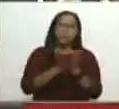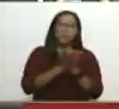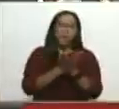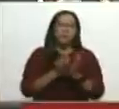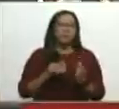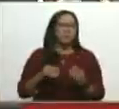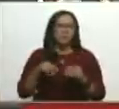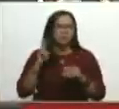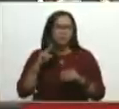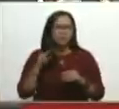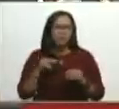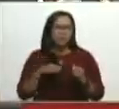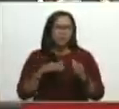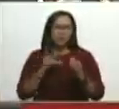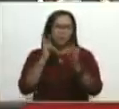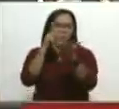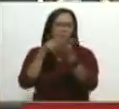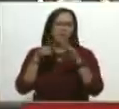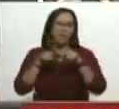alcanzaremos jamás.